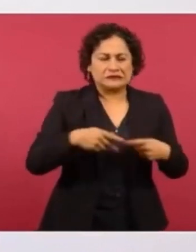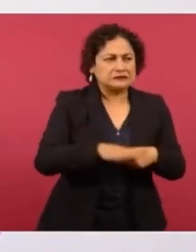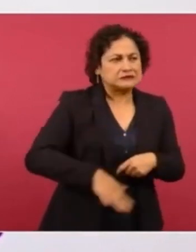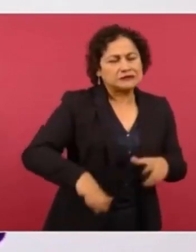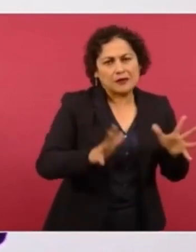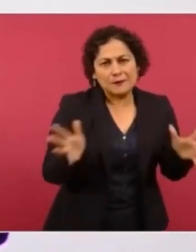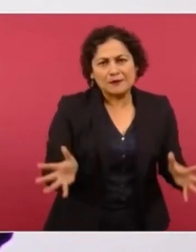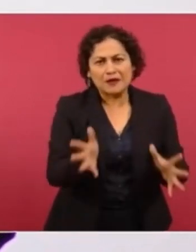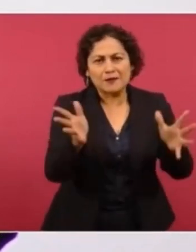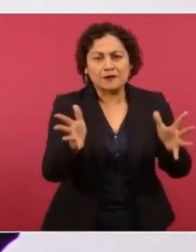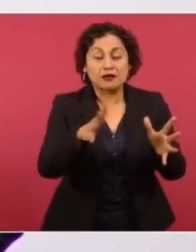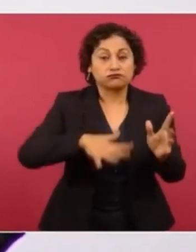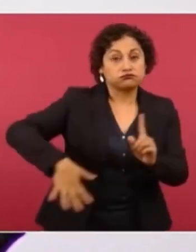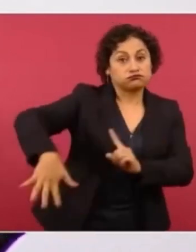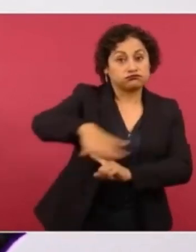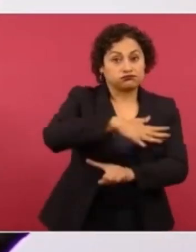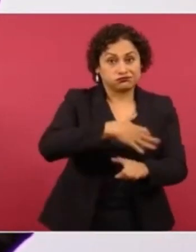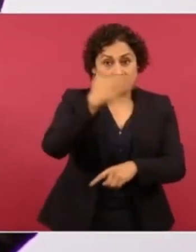porfirista